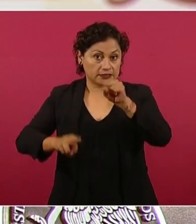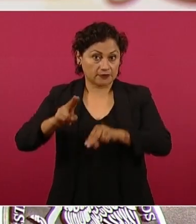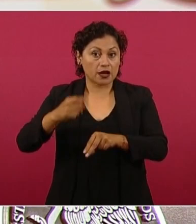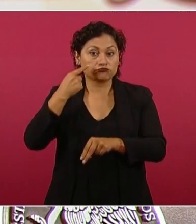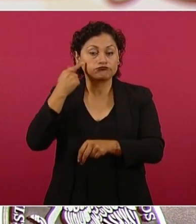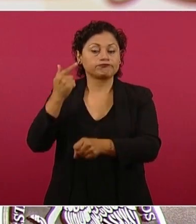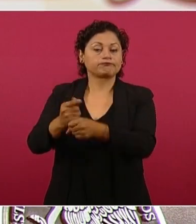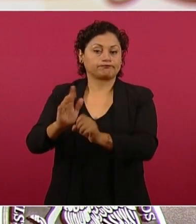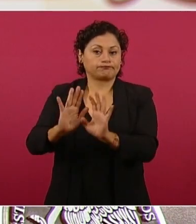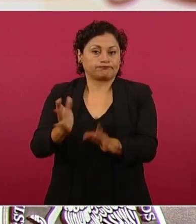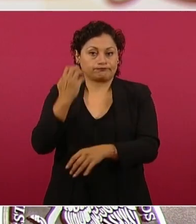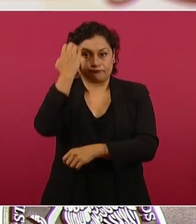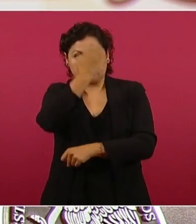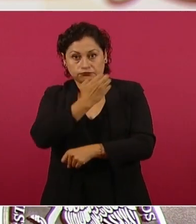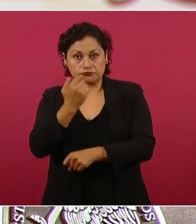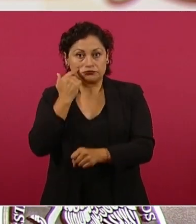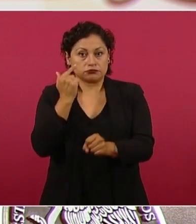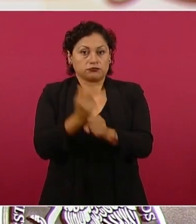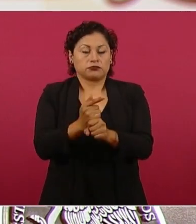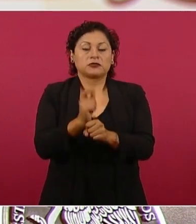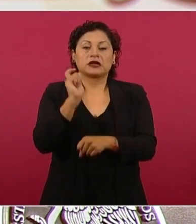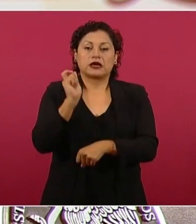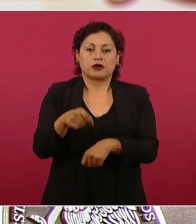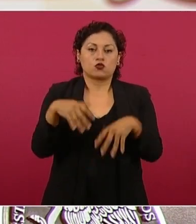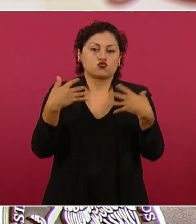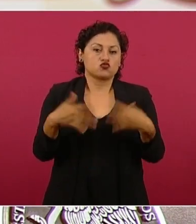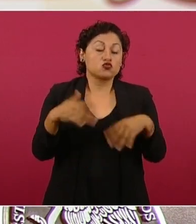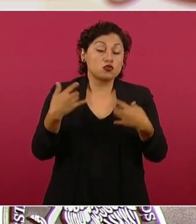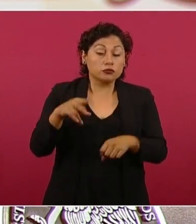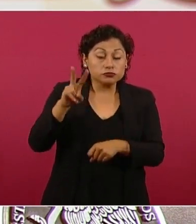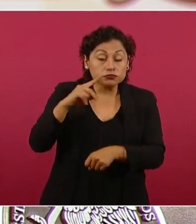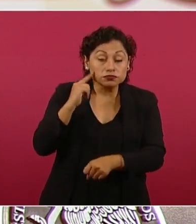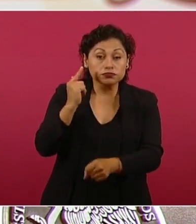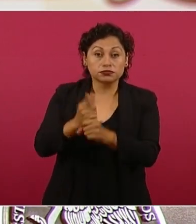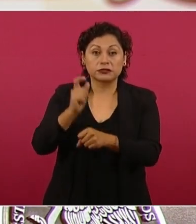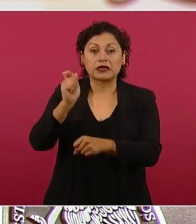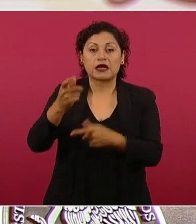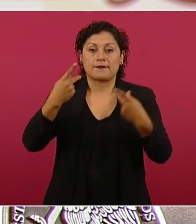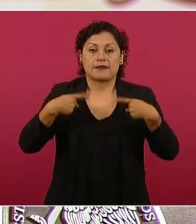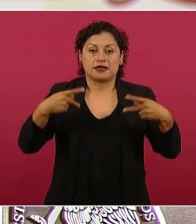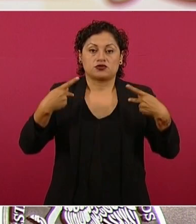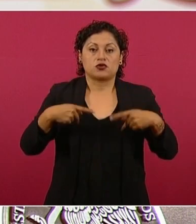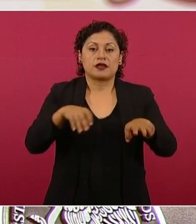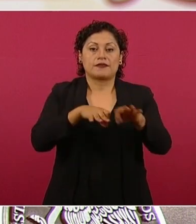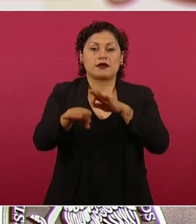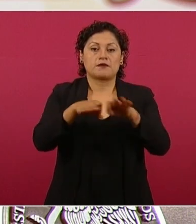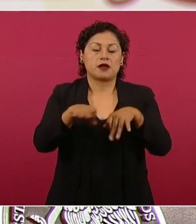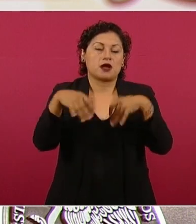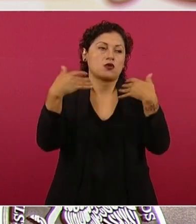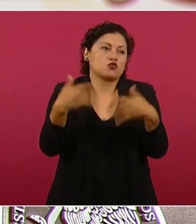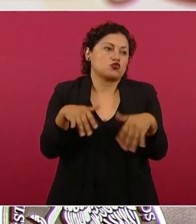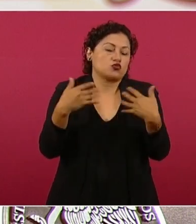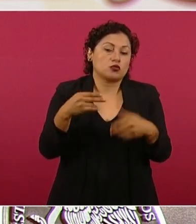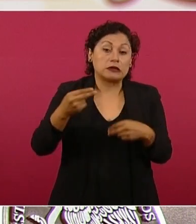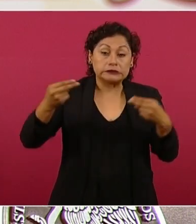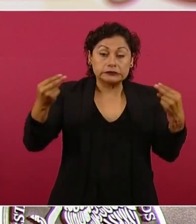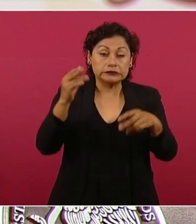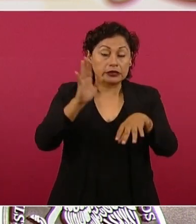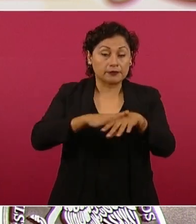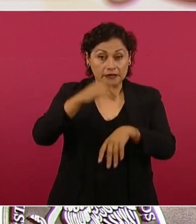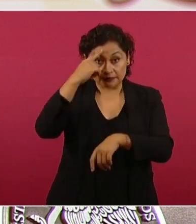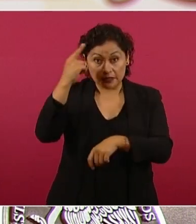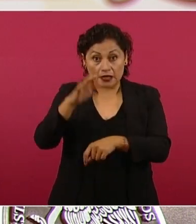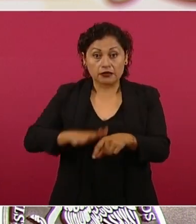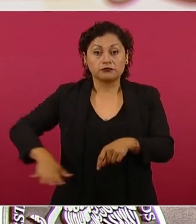Los principales hallazgos son un déficit importante en el número de personal que se necesita para cubrir todos los turnos. Se trata